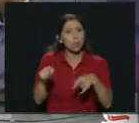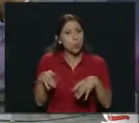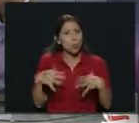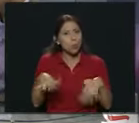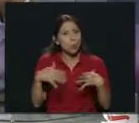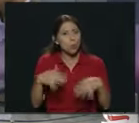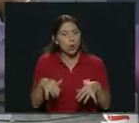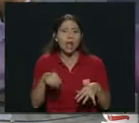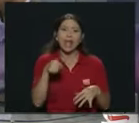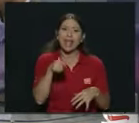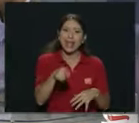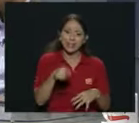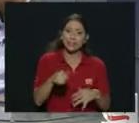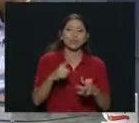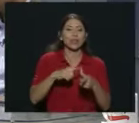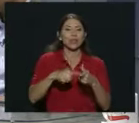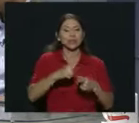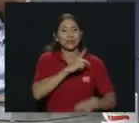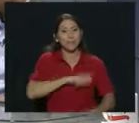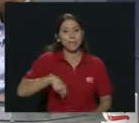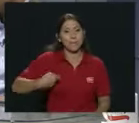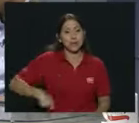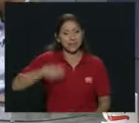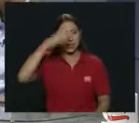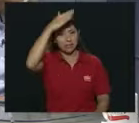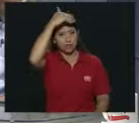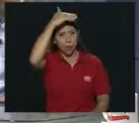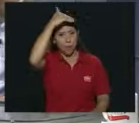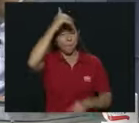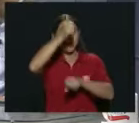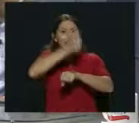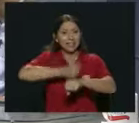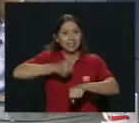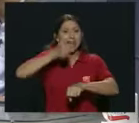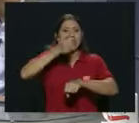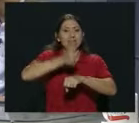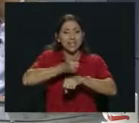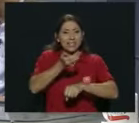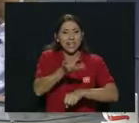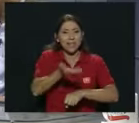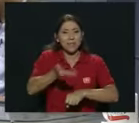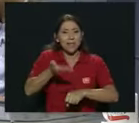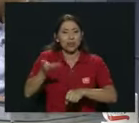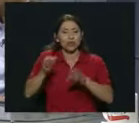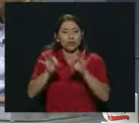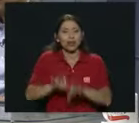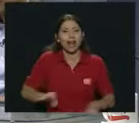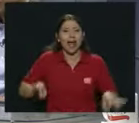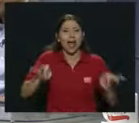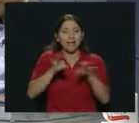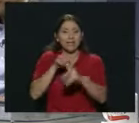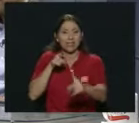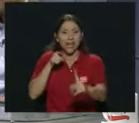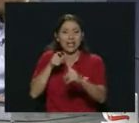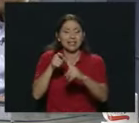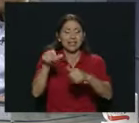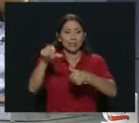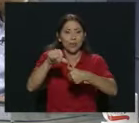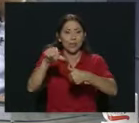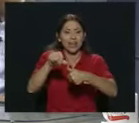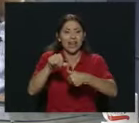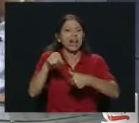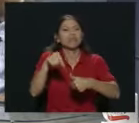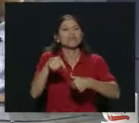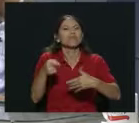Trump establece una serie de elementos hacia Centroamérica claves. ¿Cuáles son esos elementos claves?